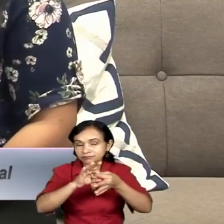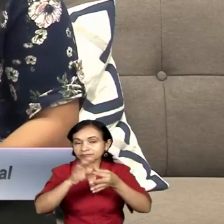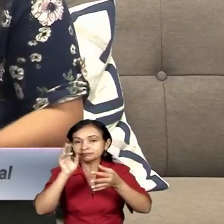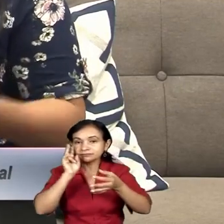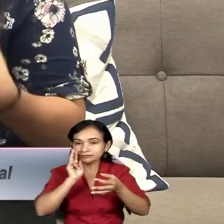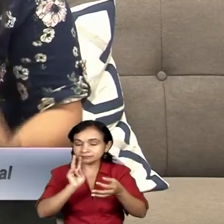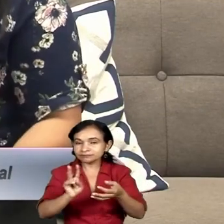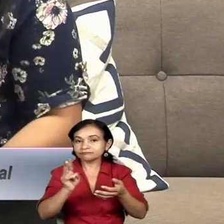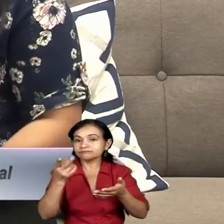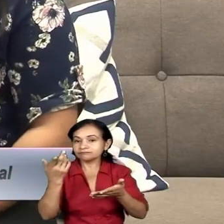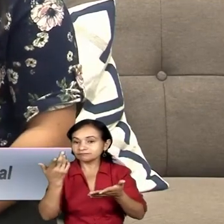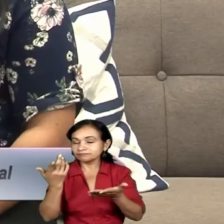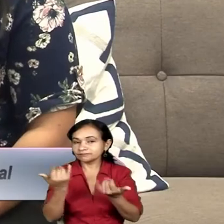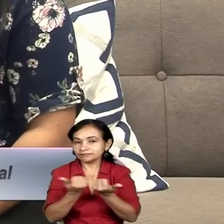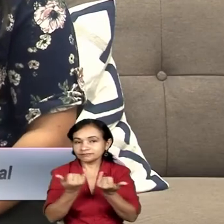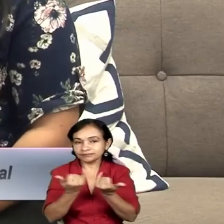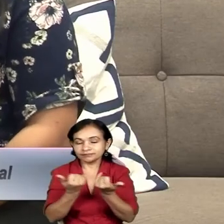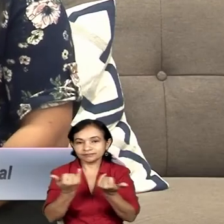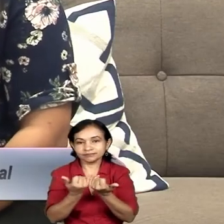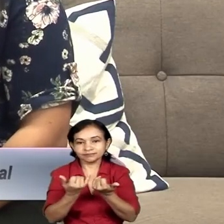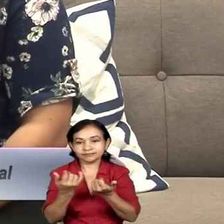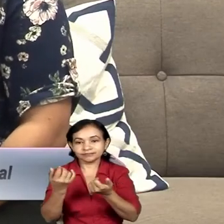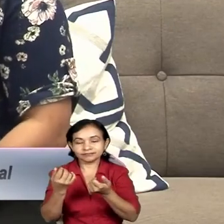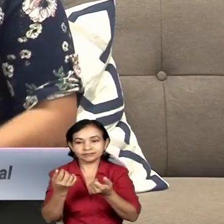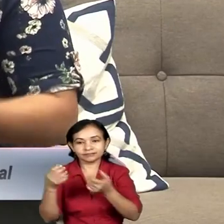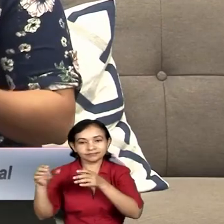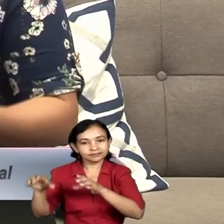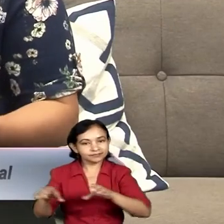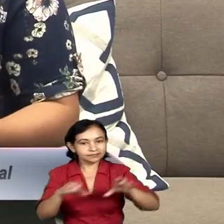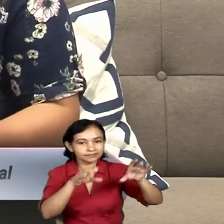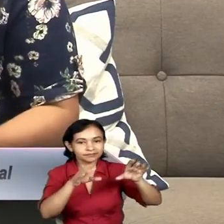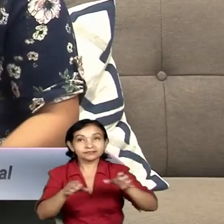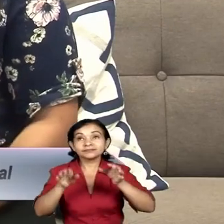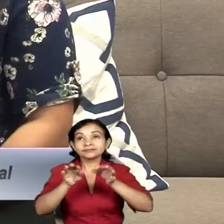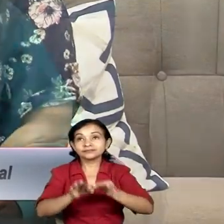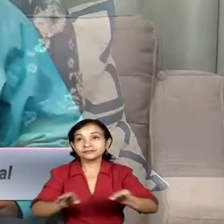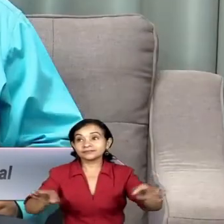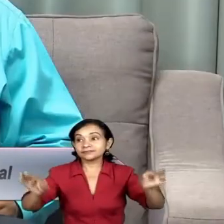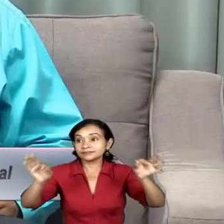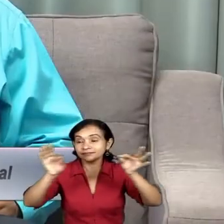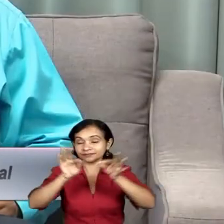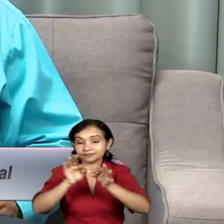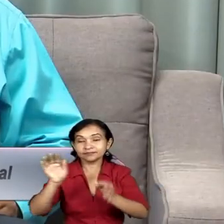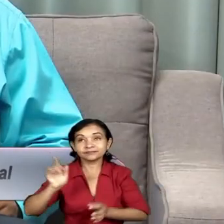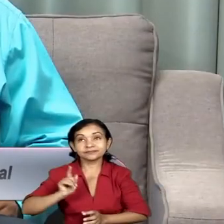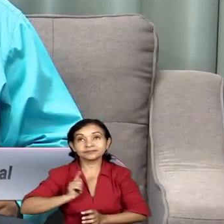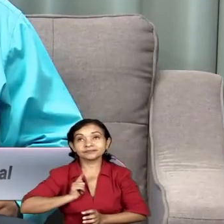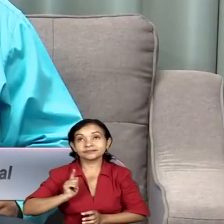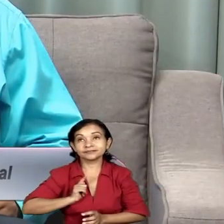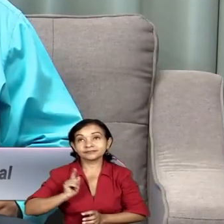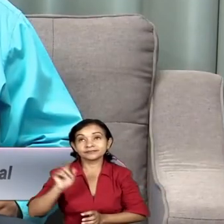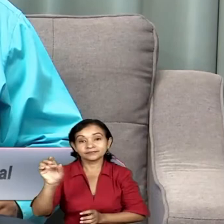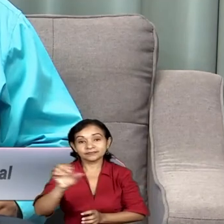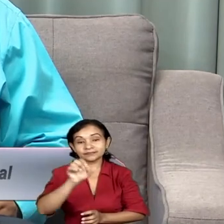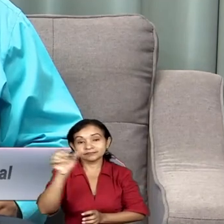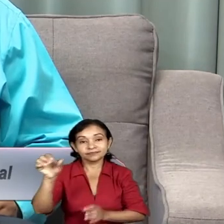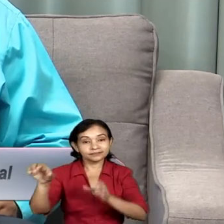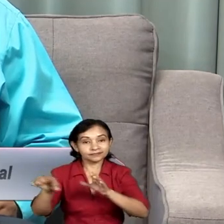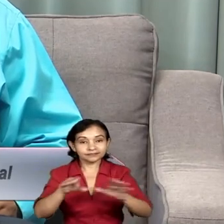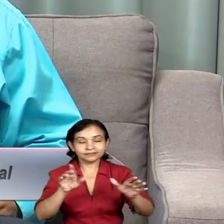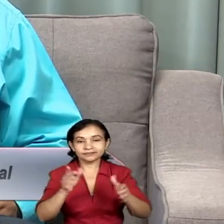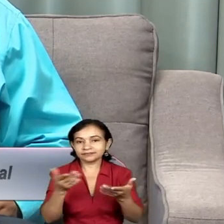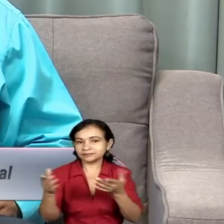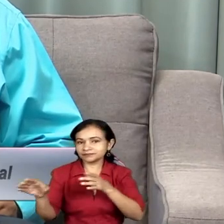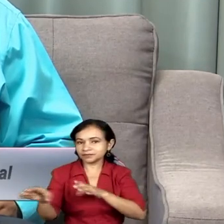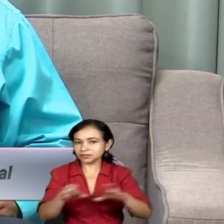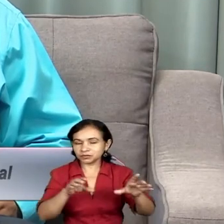bastante fuerte en todo el país con estas tres actividades principales, porque tenemos también otras actividades que también está realizando. Así. Muy activo